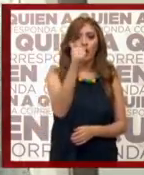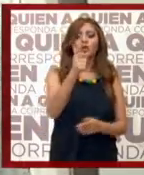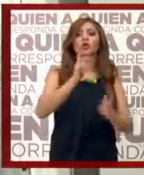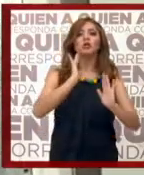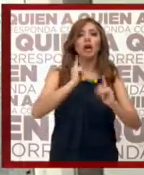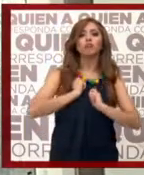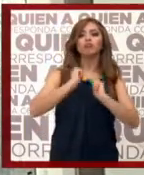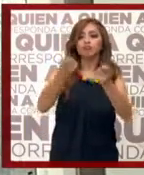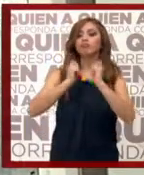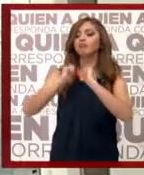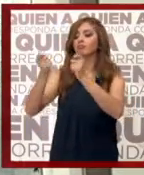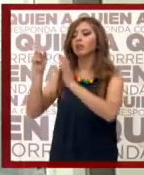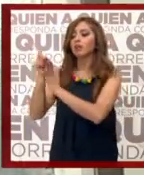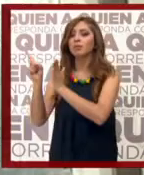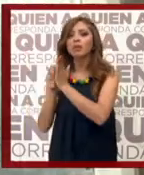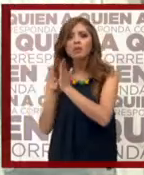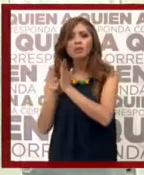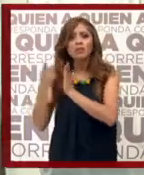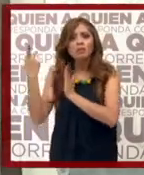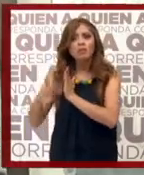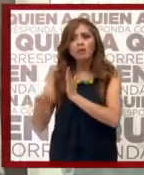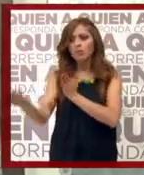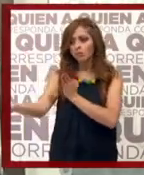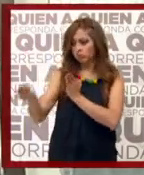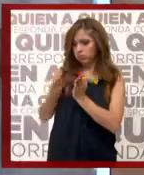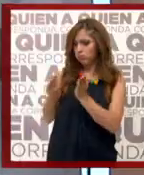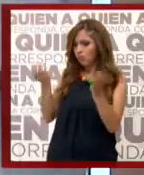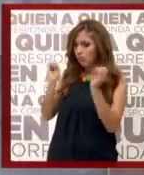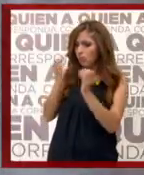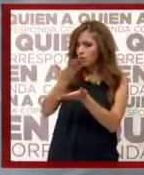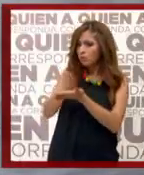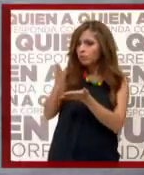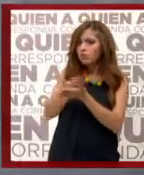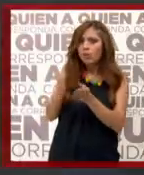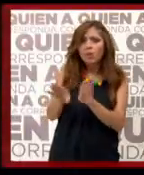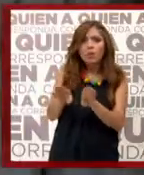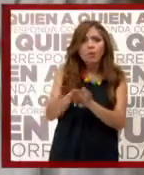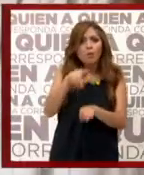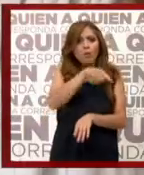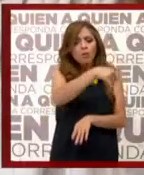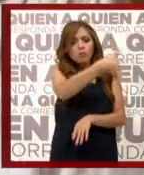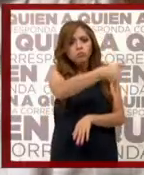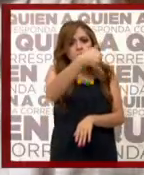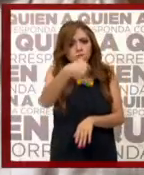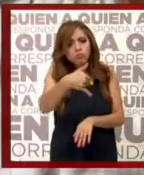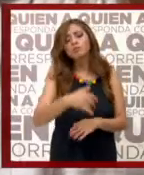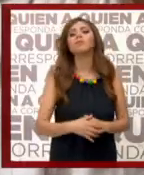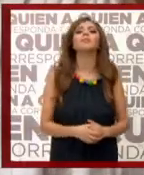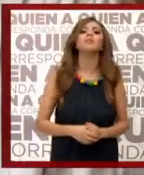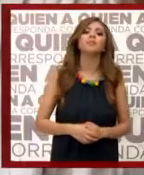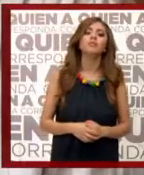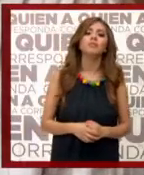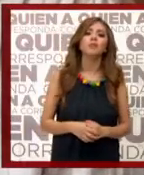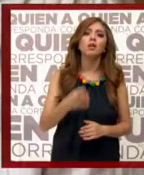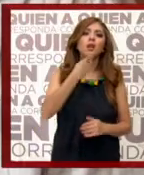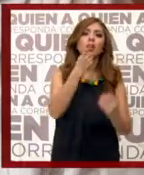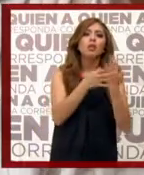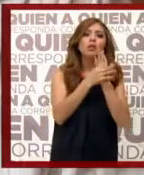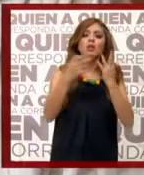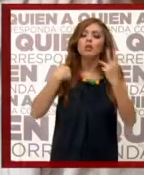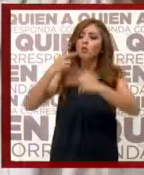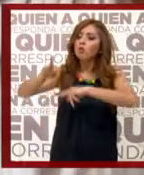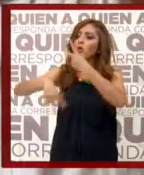Decepcionado, nos cuenta que no le dieron el crédito de vivienda que le prometieron en esa unidad habitacional. Voy al INVI y me dicen que ya yo no tuve